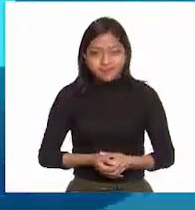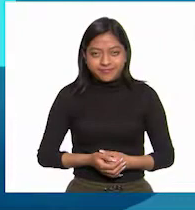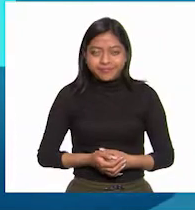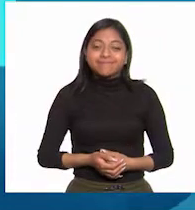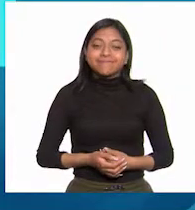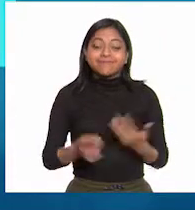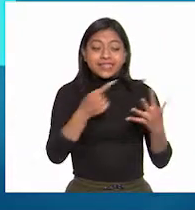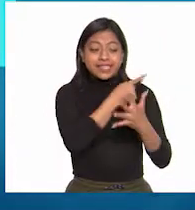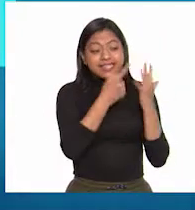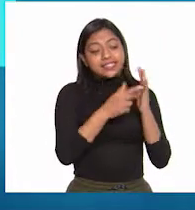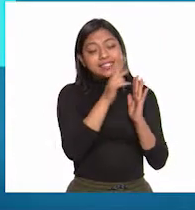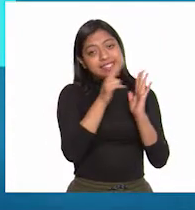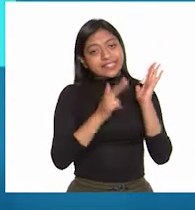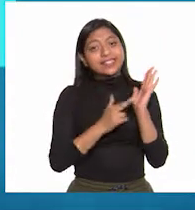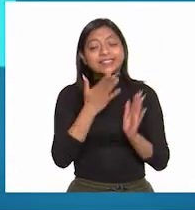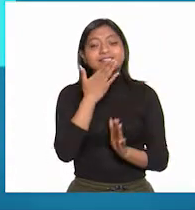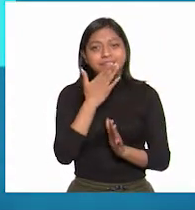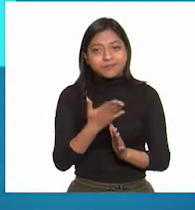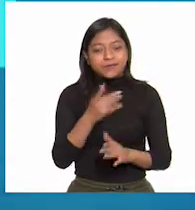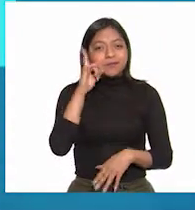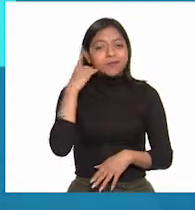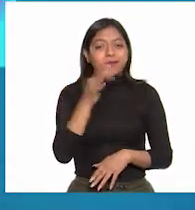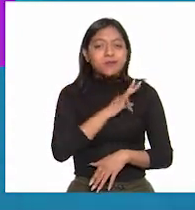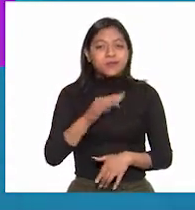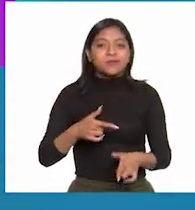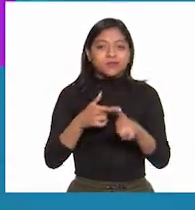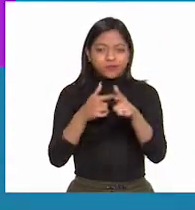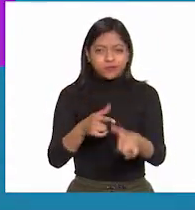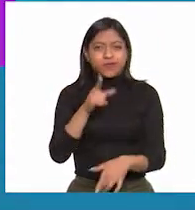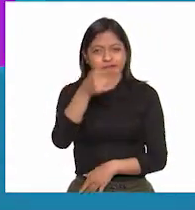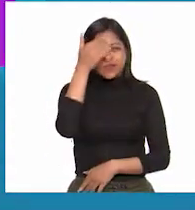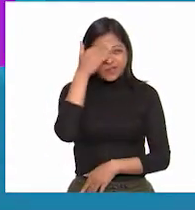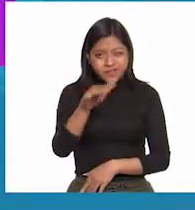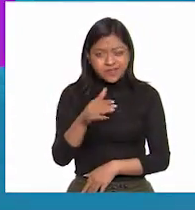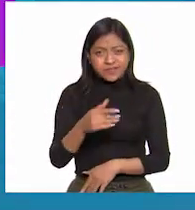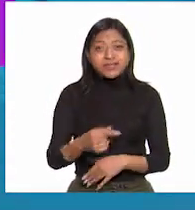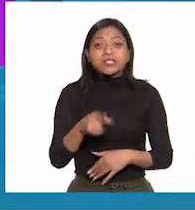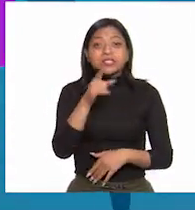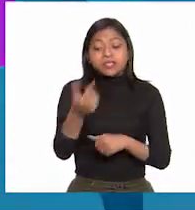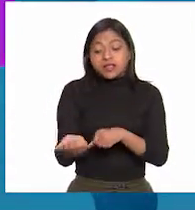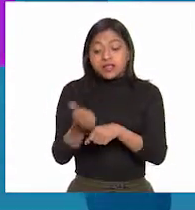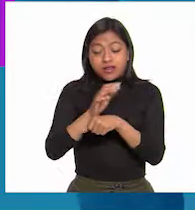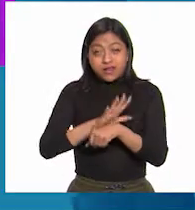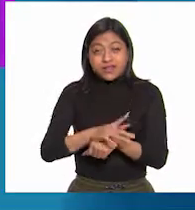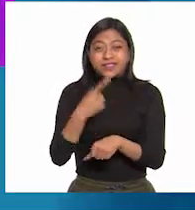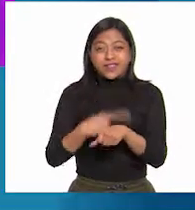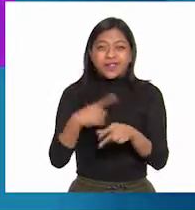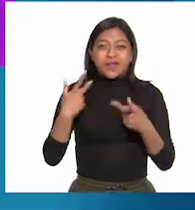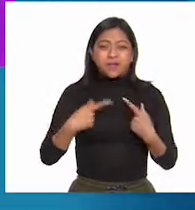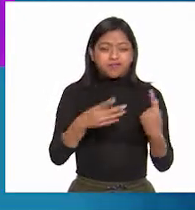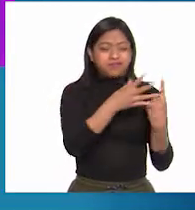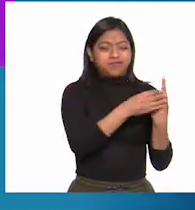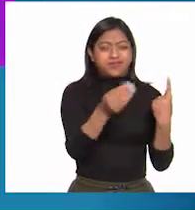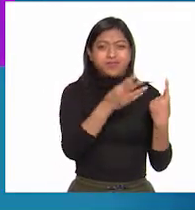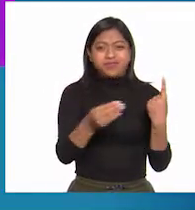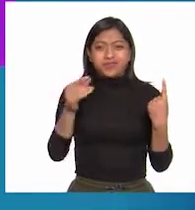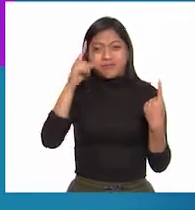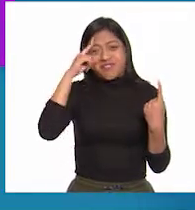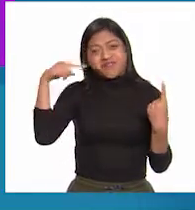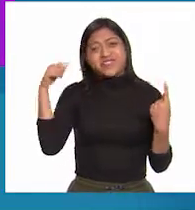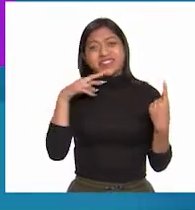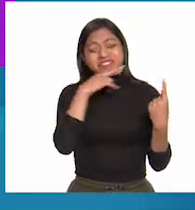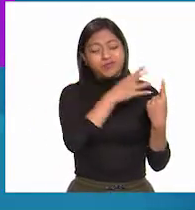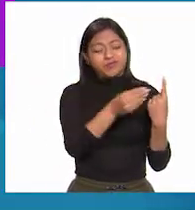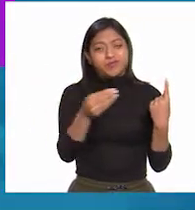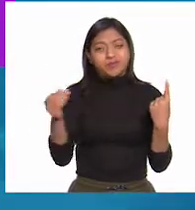Buenas prácticas para seguir adelante. Como todos sabemos, la COVID-19 es una enfermedad que se contagia muy fácilmente entre